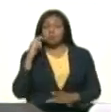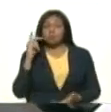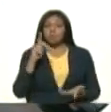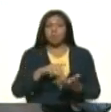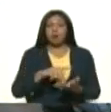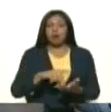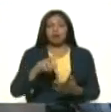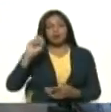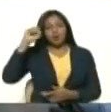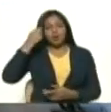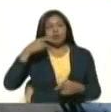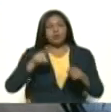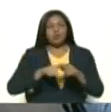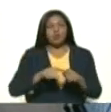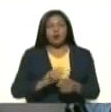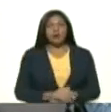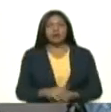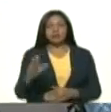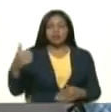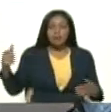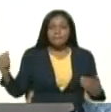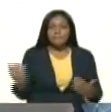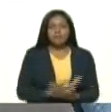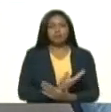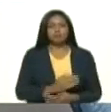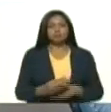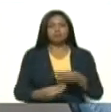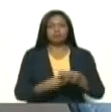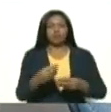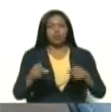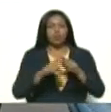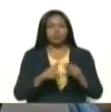para recordar aquel golpe de Estado